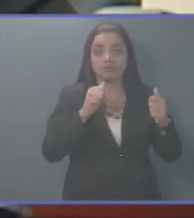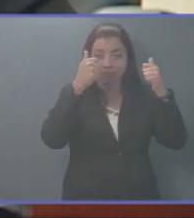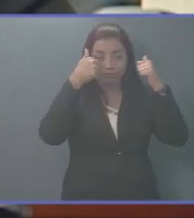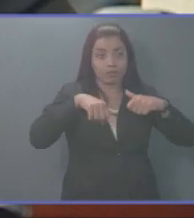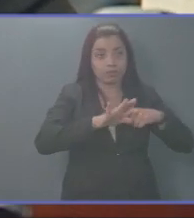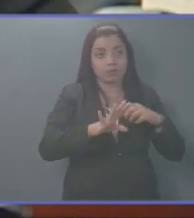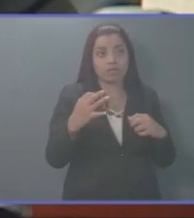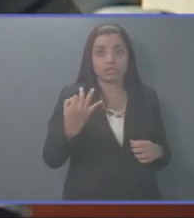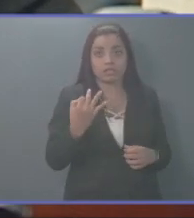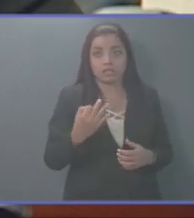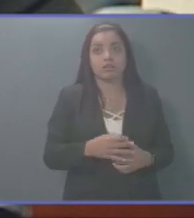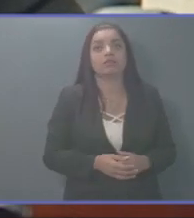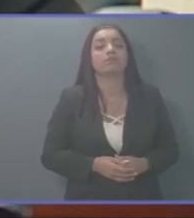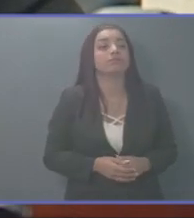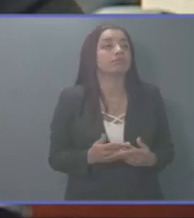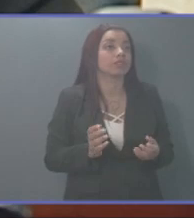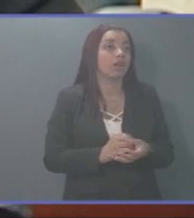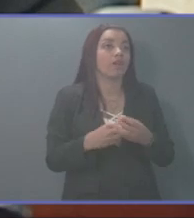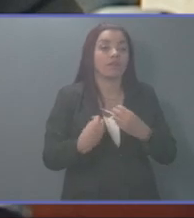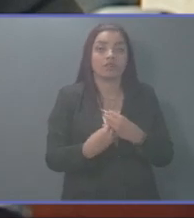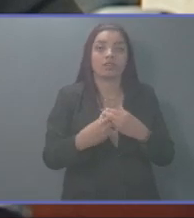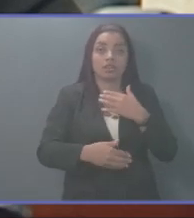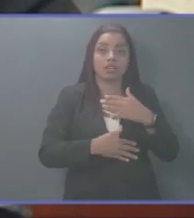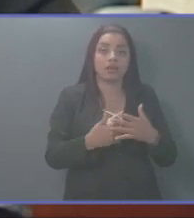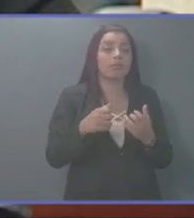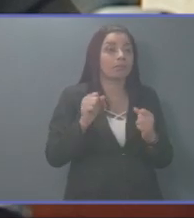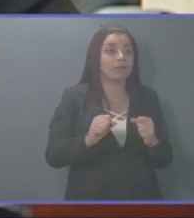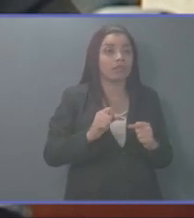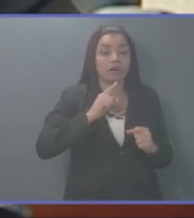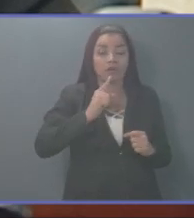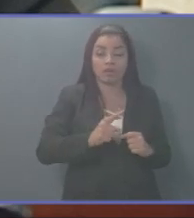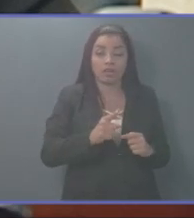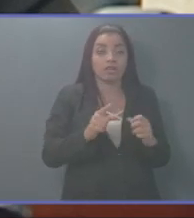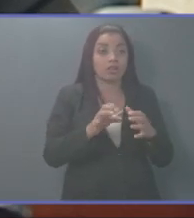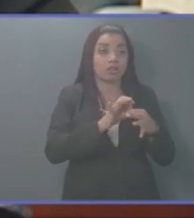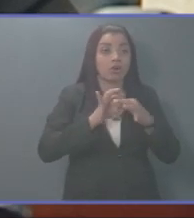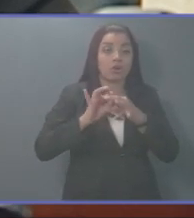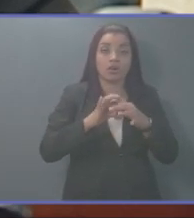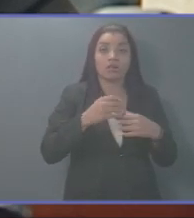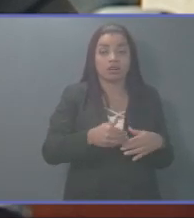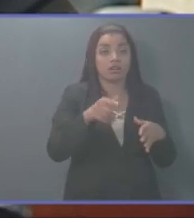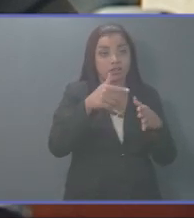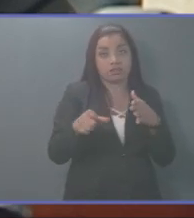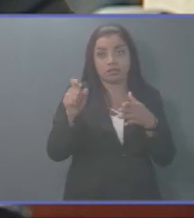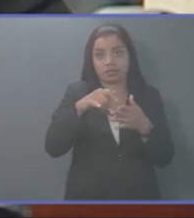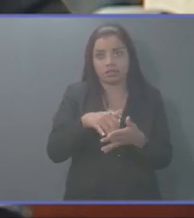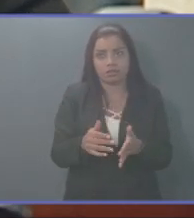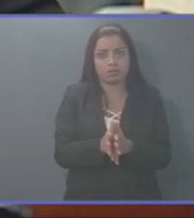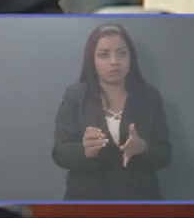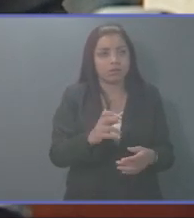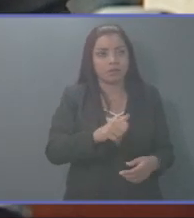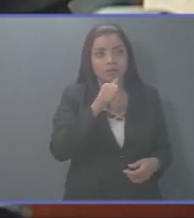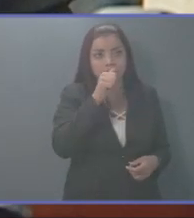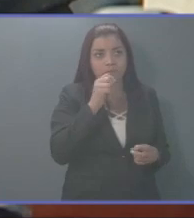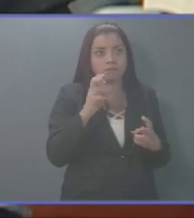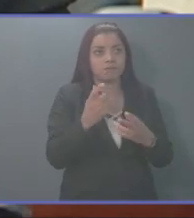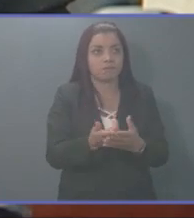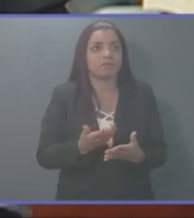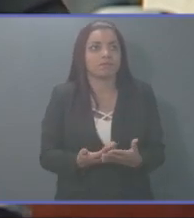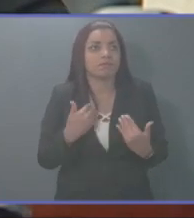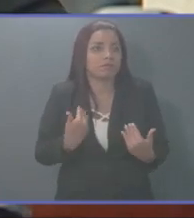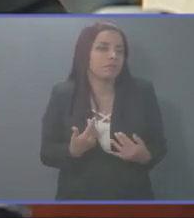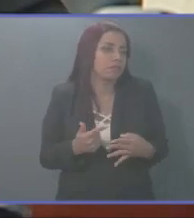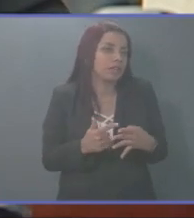necesidades. Las oficinas locales tendrán la obligación de coordinar con instituciones públicas o privadas para el cumplimiento de los derechos reconocidos de esta